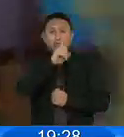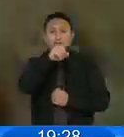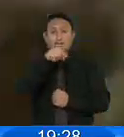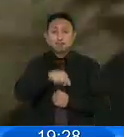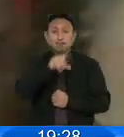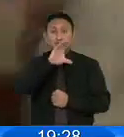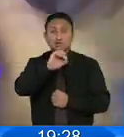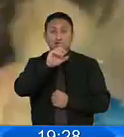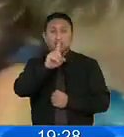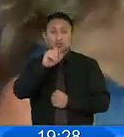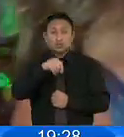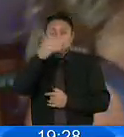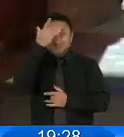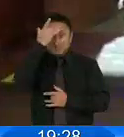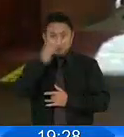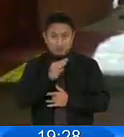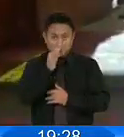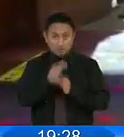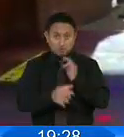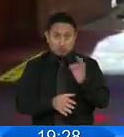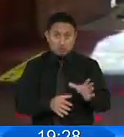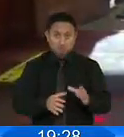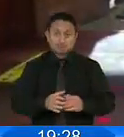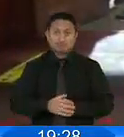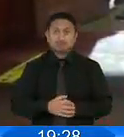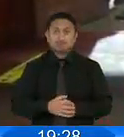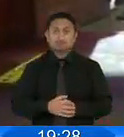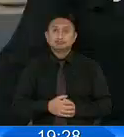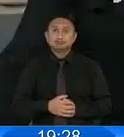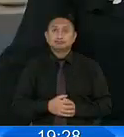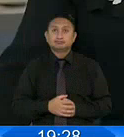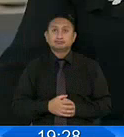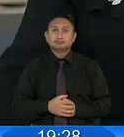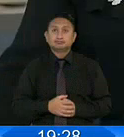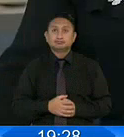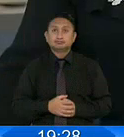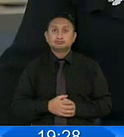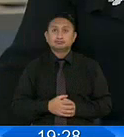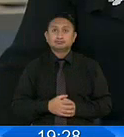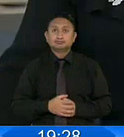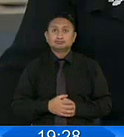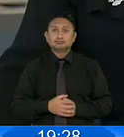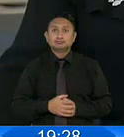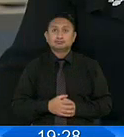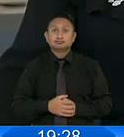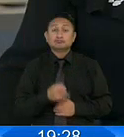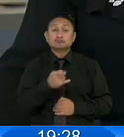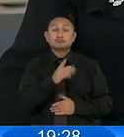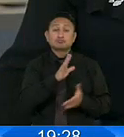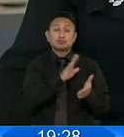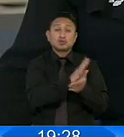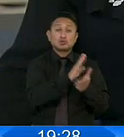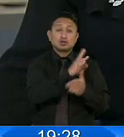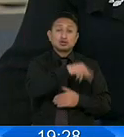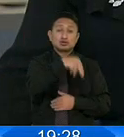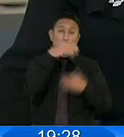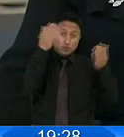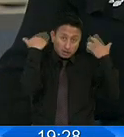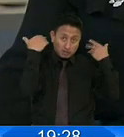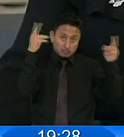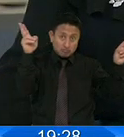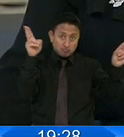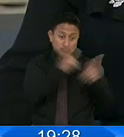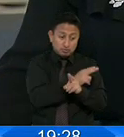enfermos COVID. Informó Marilyn Jaramillo. Clausuran una unidad educativa en el norte de Guayaquil que